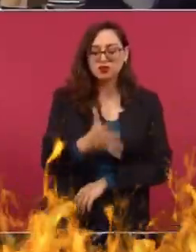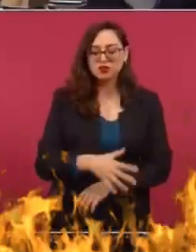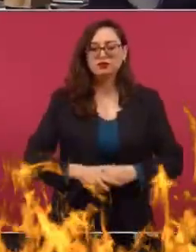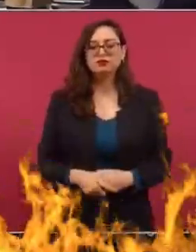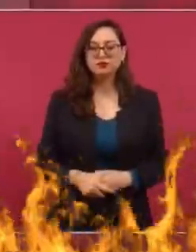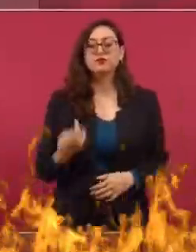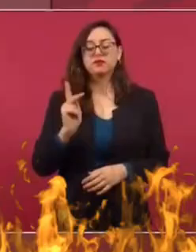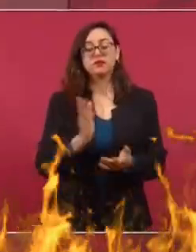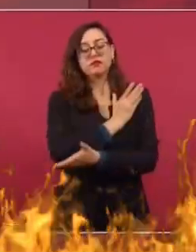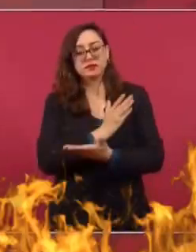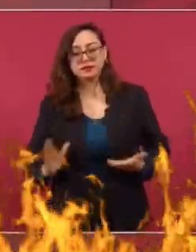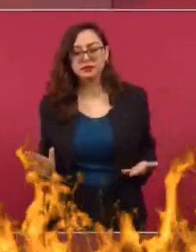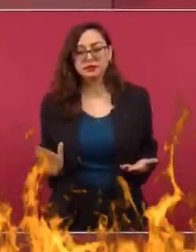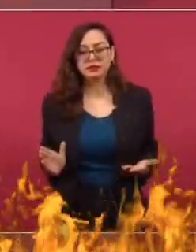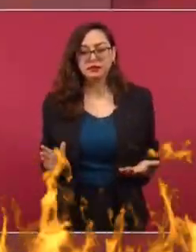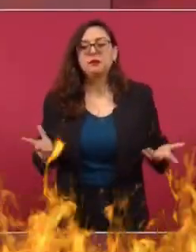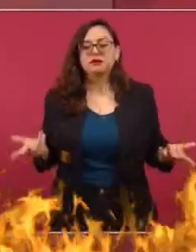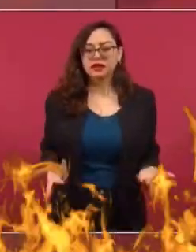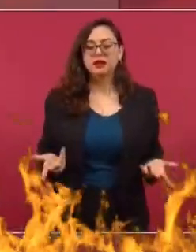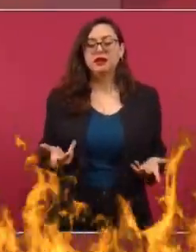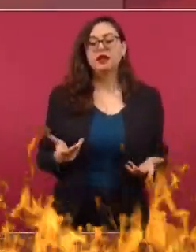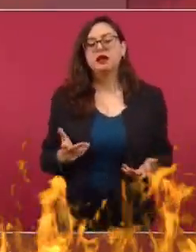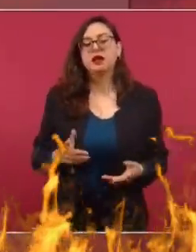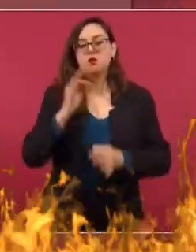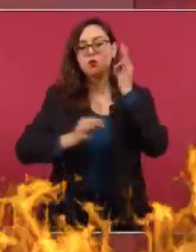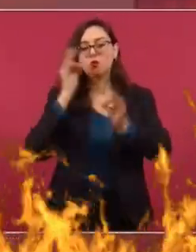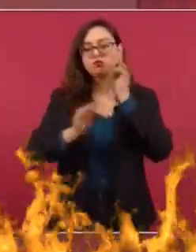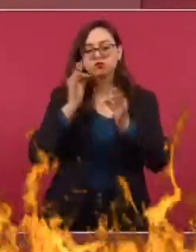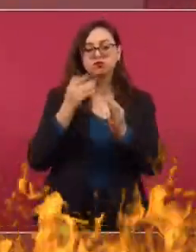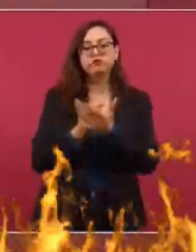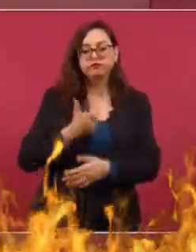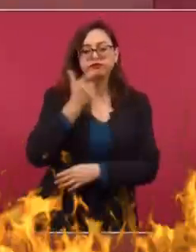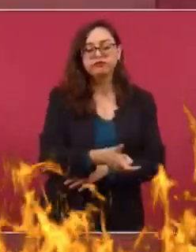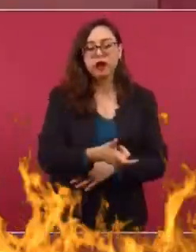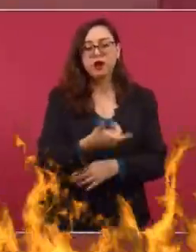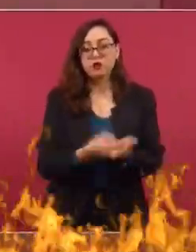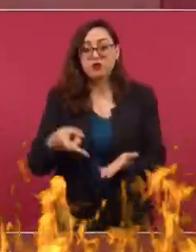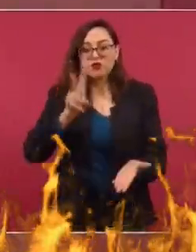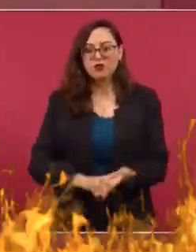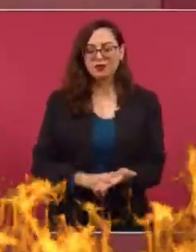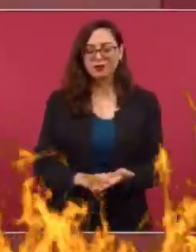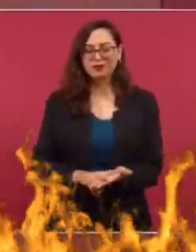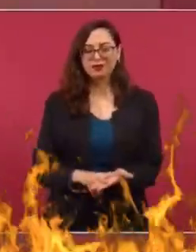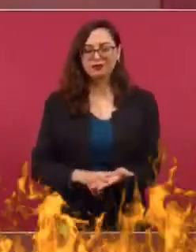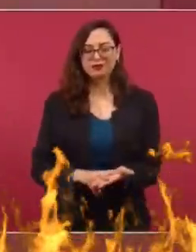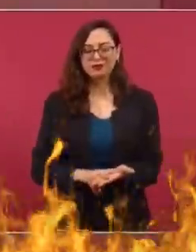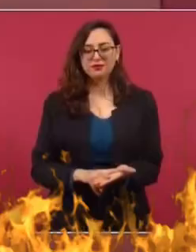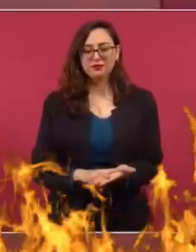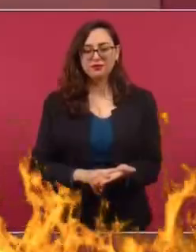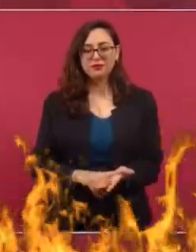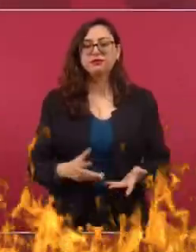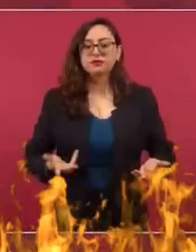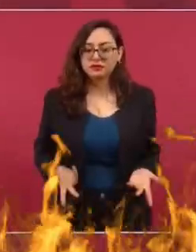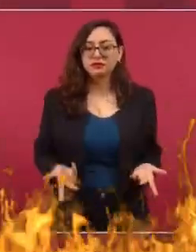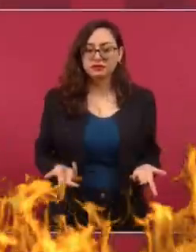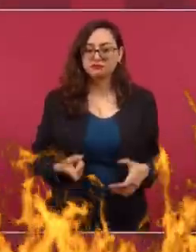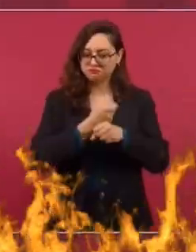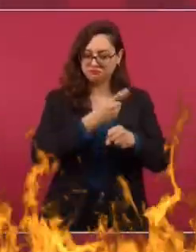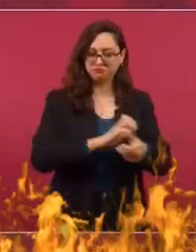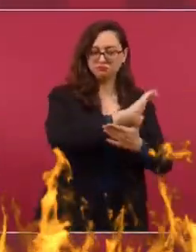Pero además de eso, se les pagaba publicidad. Aún cuando ya con los